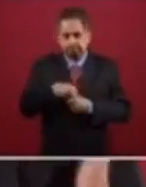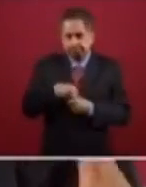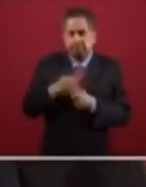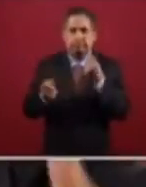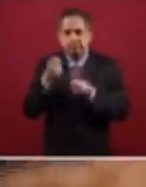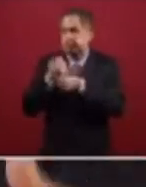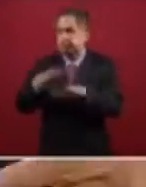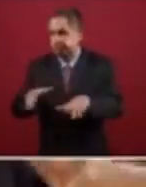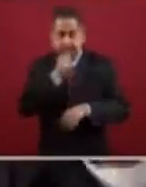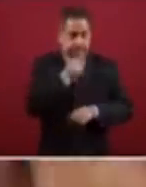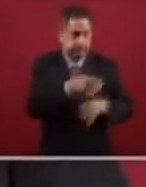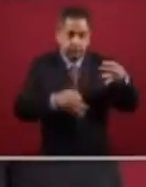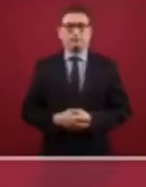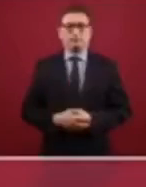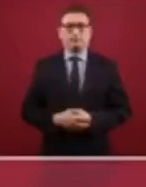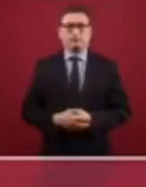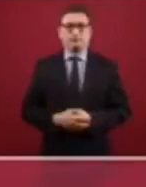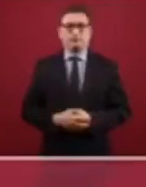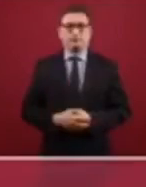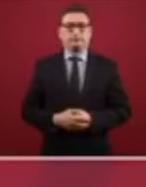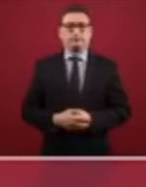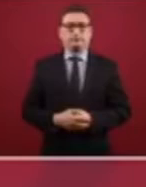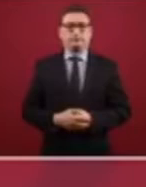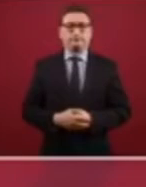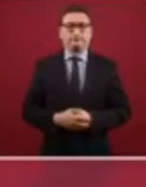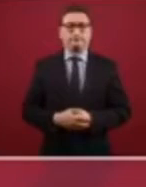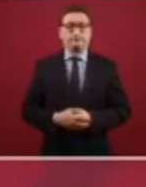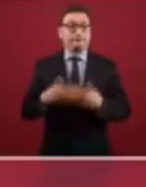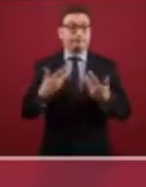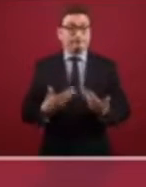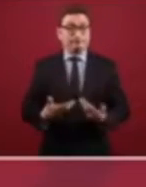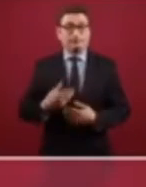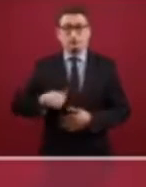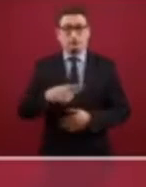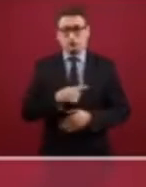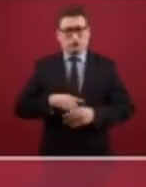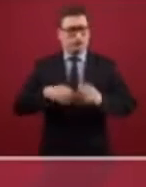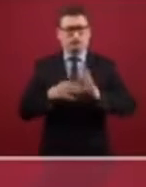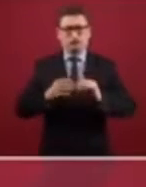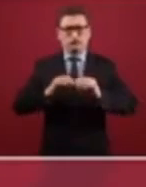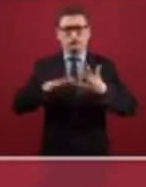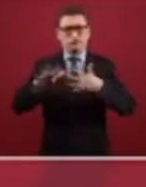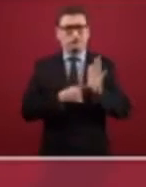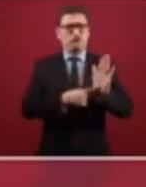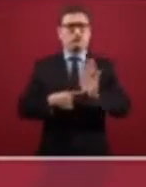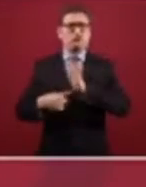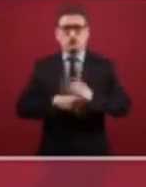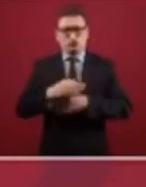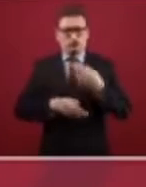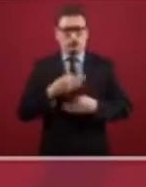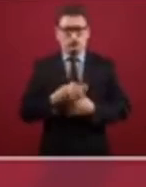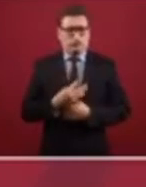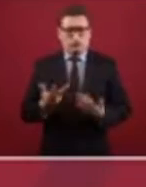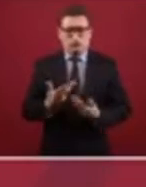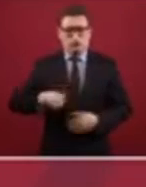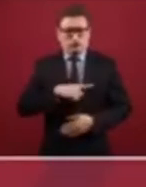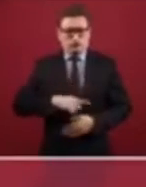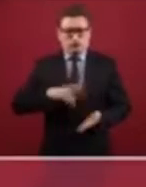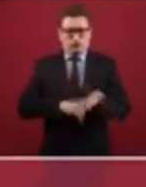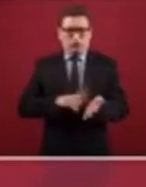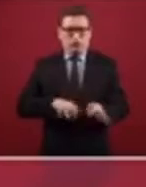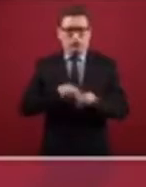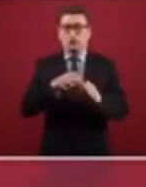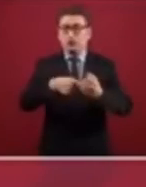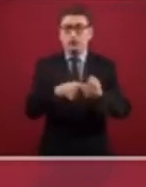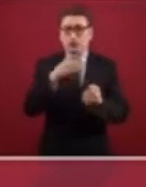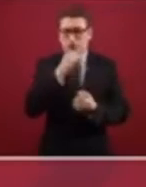reserva en tanto se terminaba el juicio. Entonces, nosotros vamos a transparentar todo. Es un asunto de convicción, es una cuestión de principios. No podemos ocultar